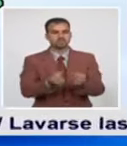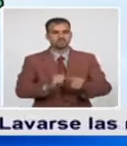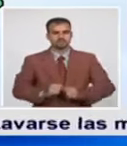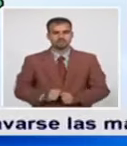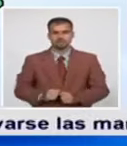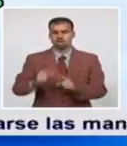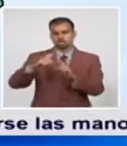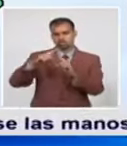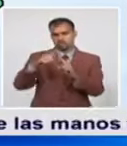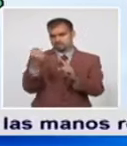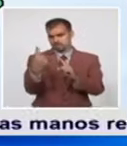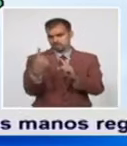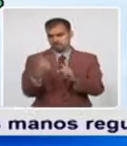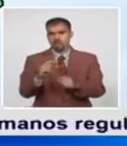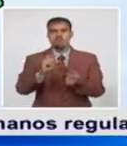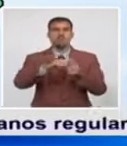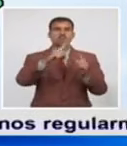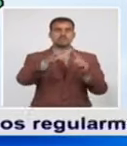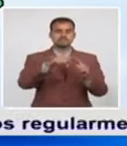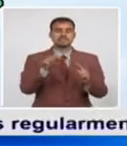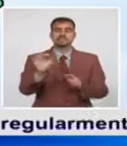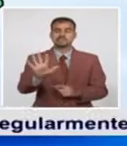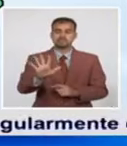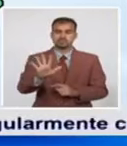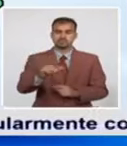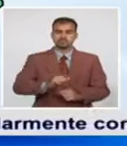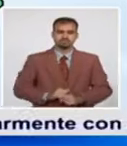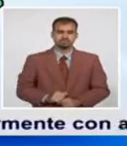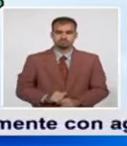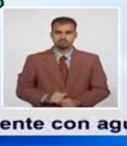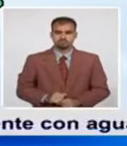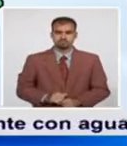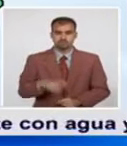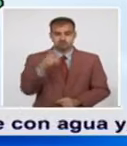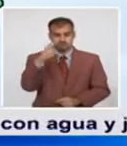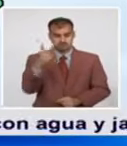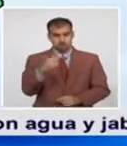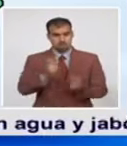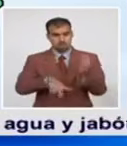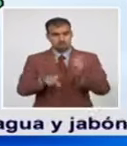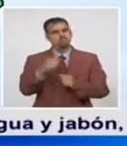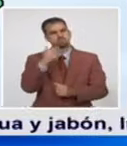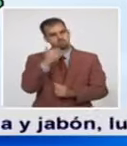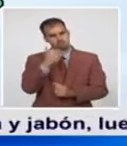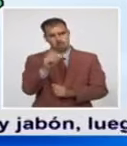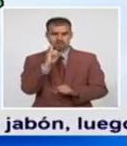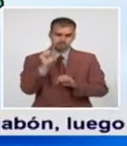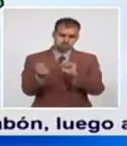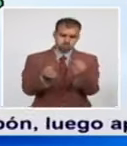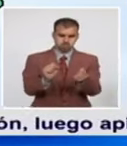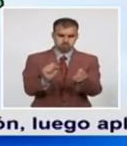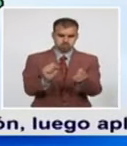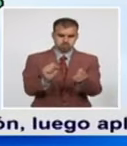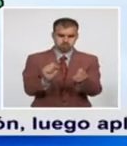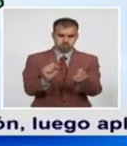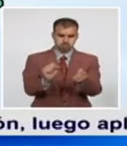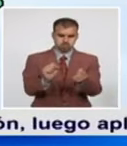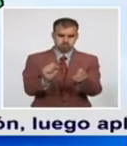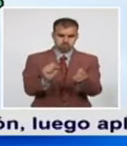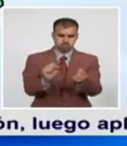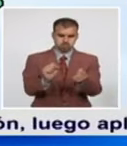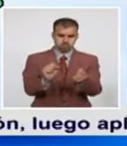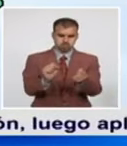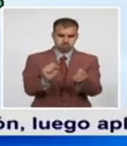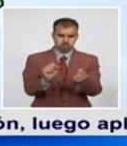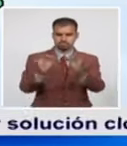con 5, pues expresan que realmente estas dos provincias han mantenido un control de la pandemia,